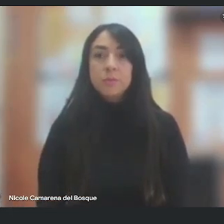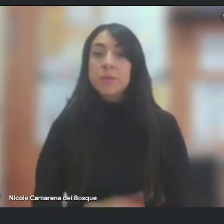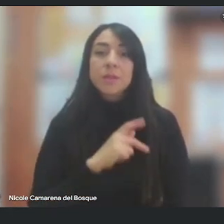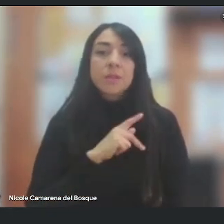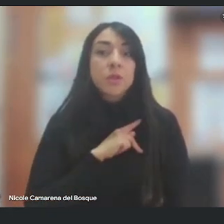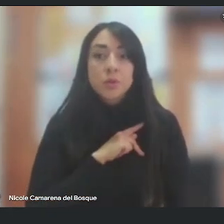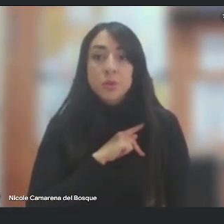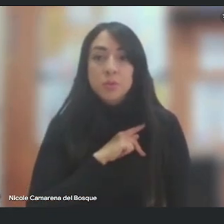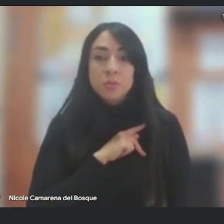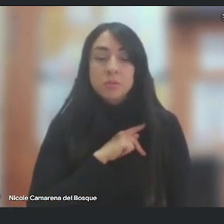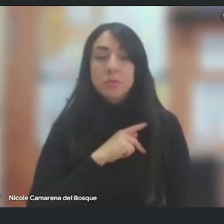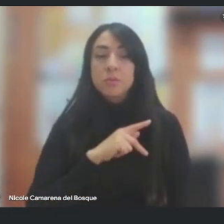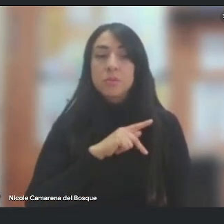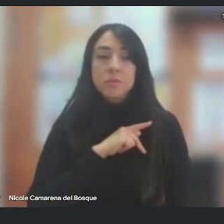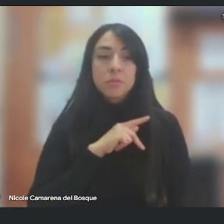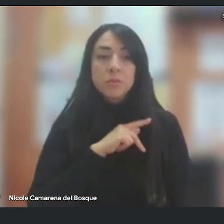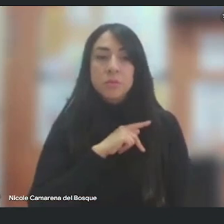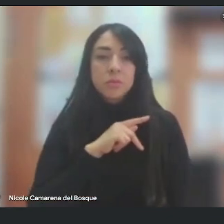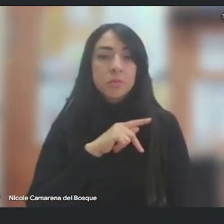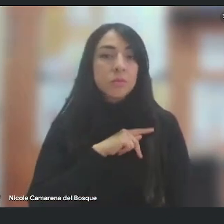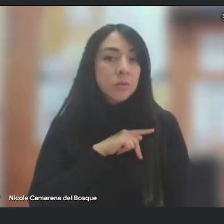un poquito